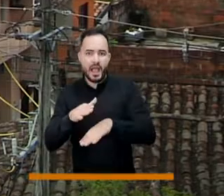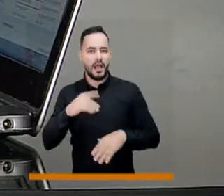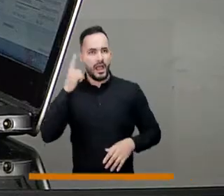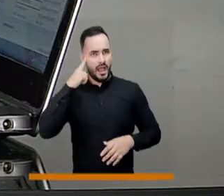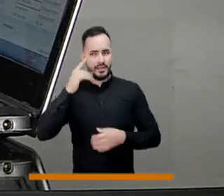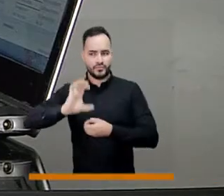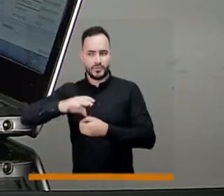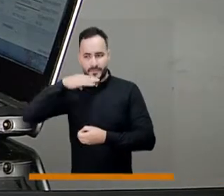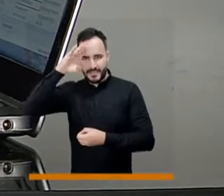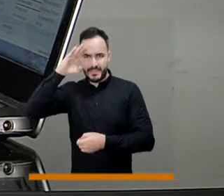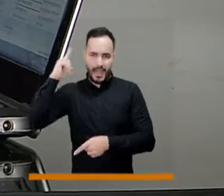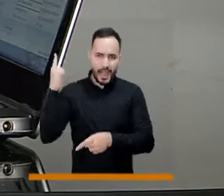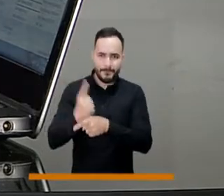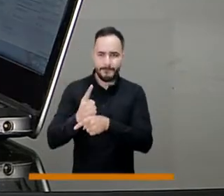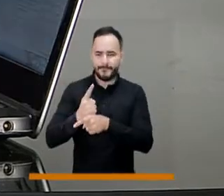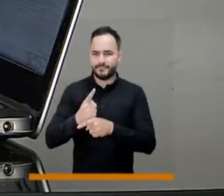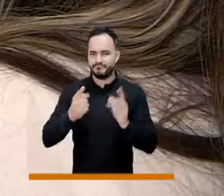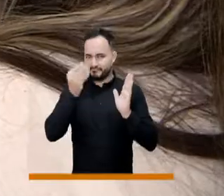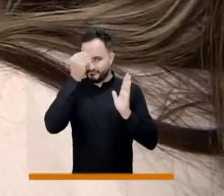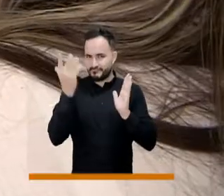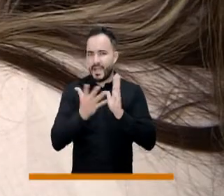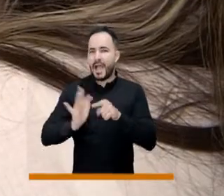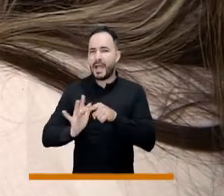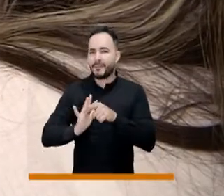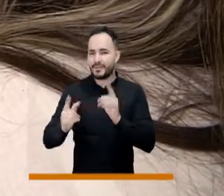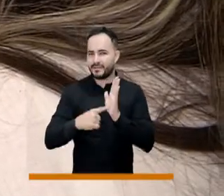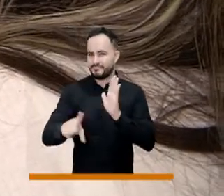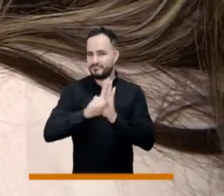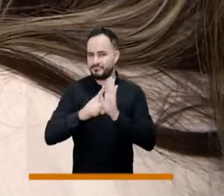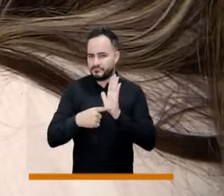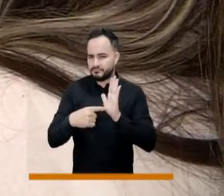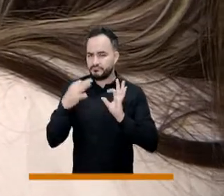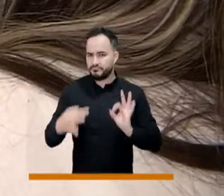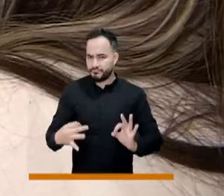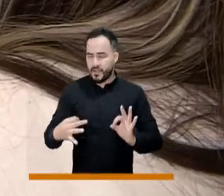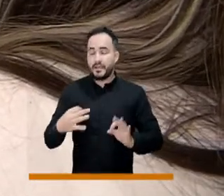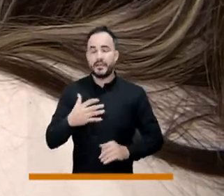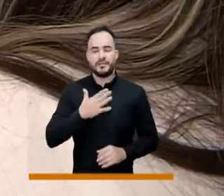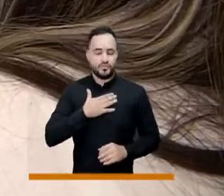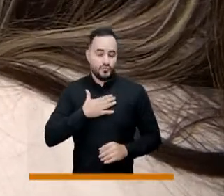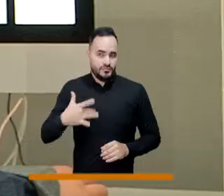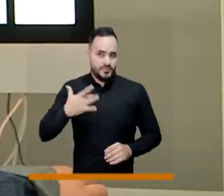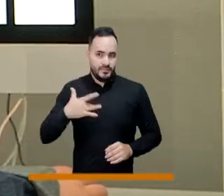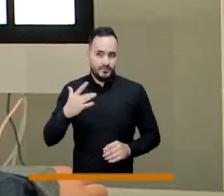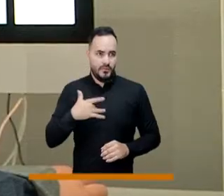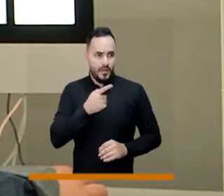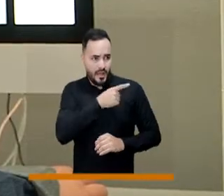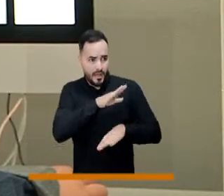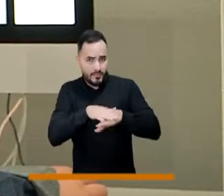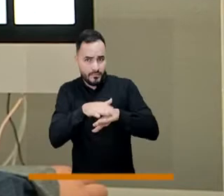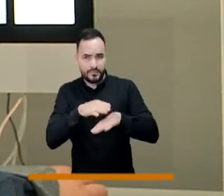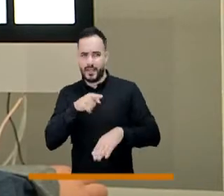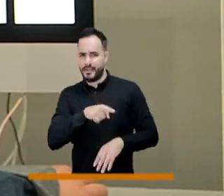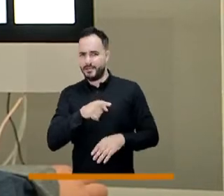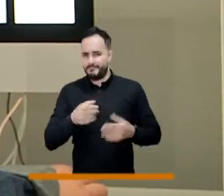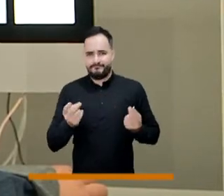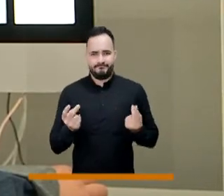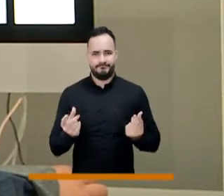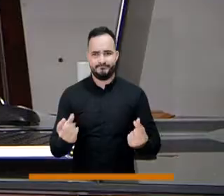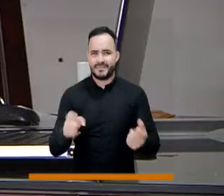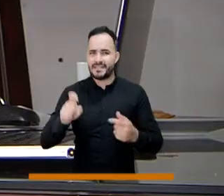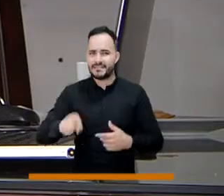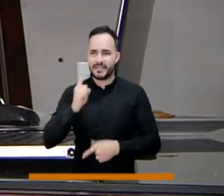vital, necesaria, indispensable en mi concepto para